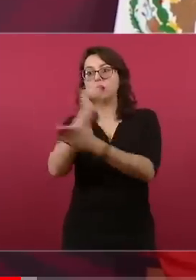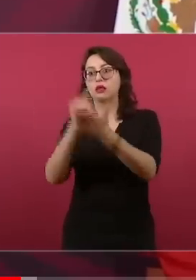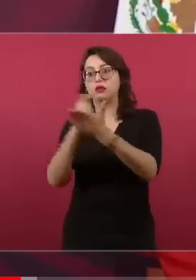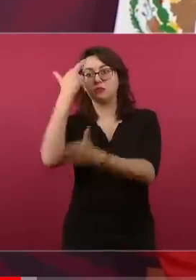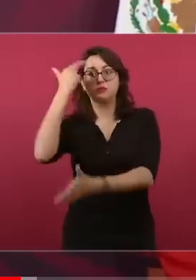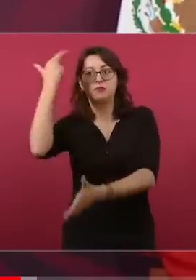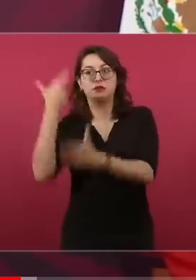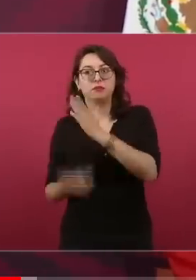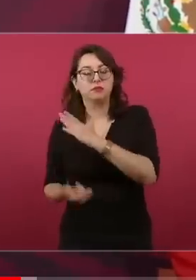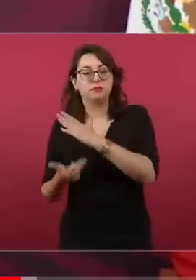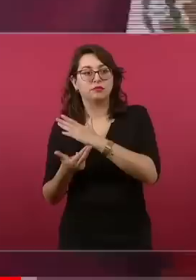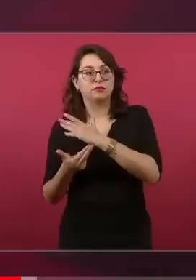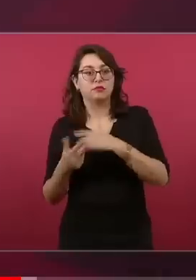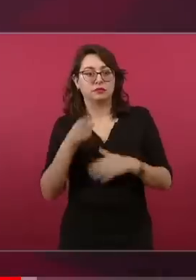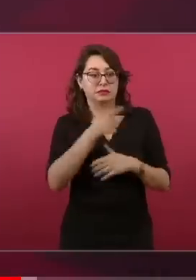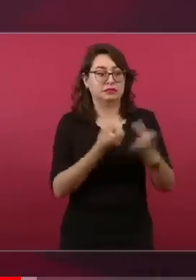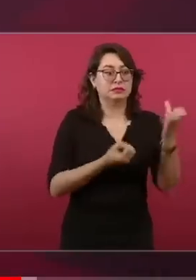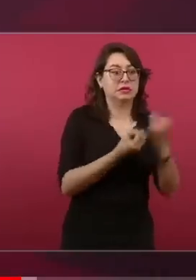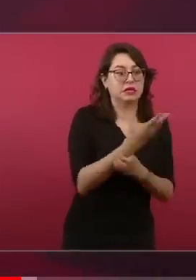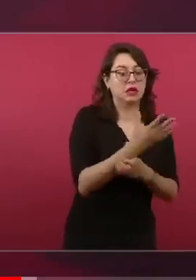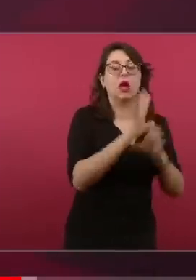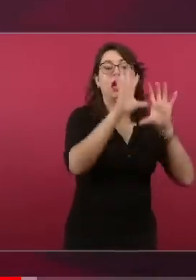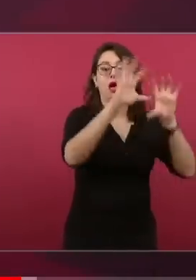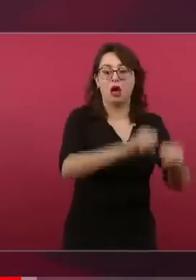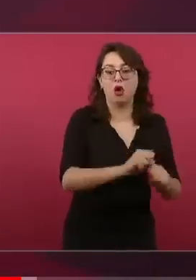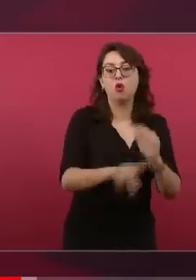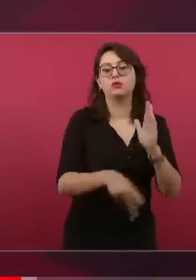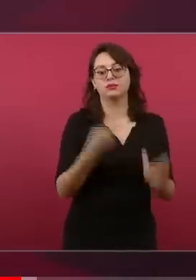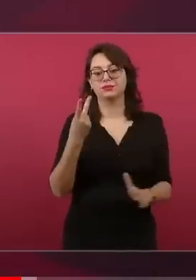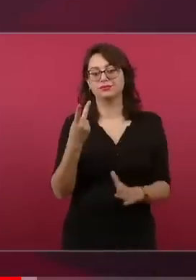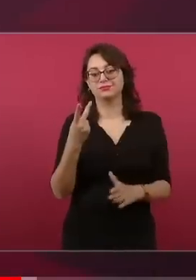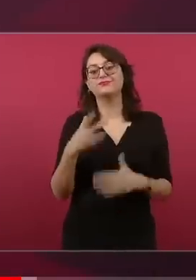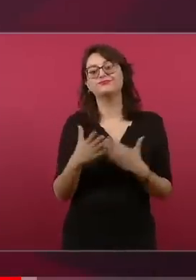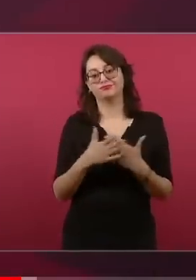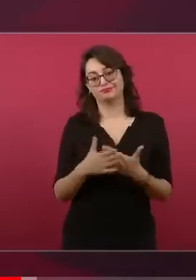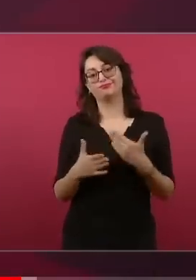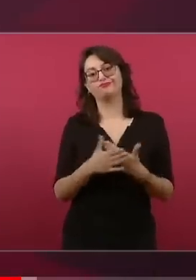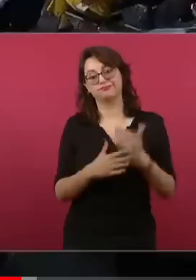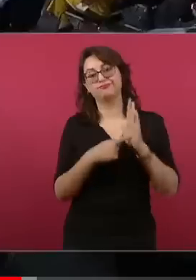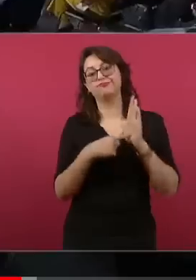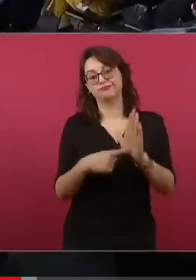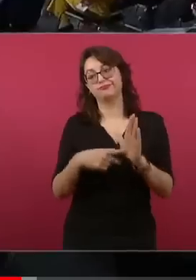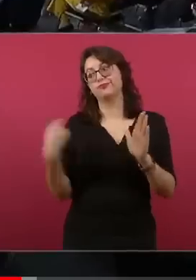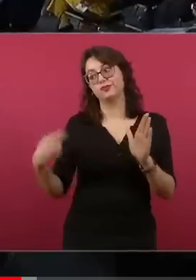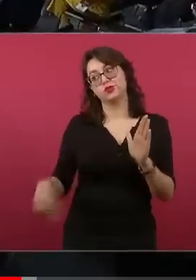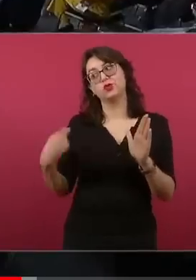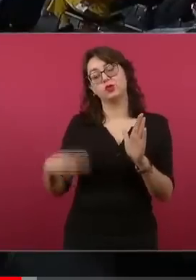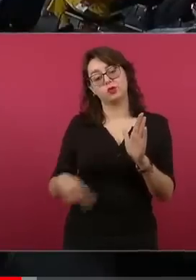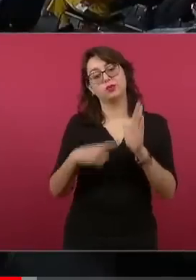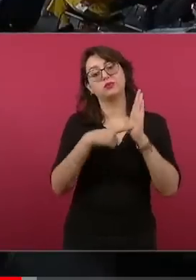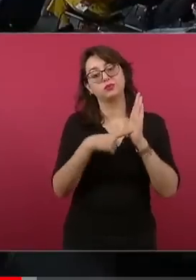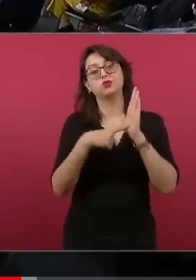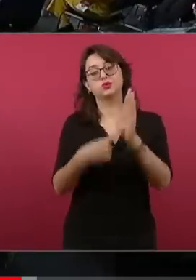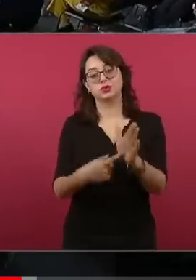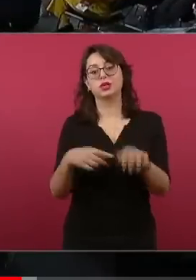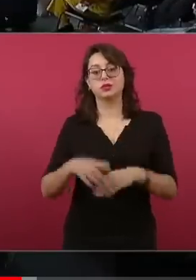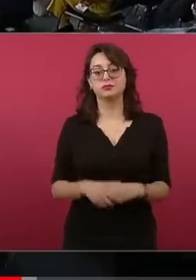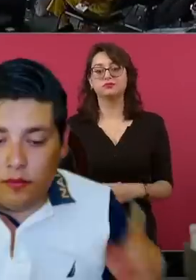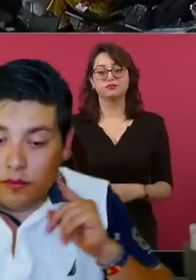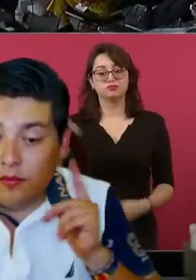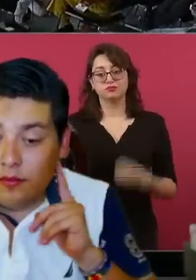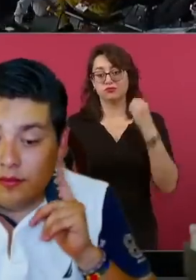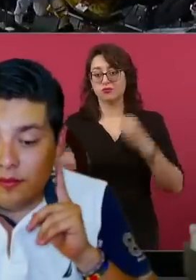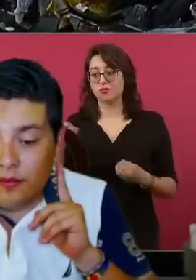Entonces, eso se va a dar a conocer. Y lo que tú estás planteando, si actuaron mal los jueces, lo mismo.